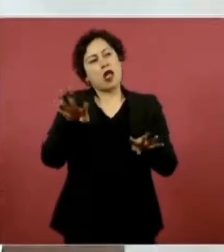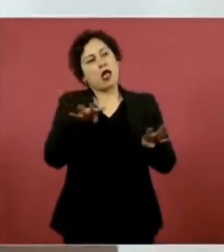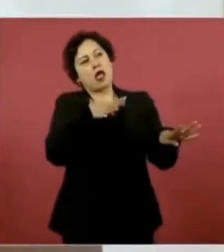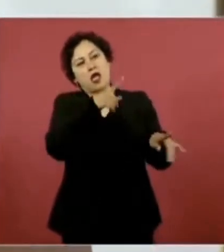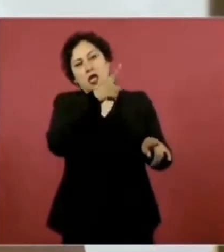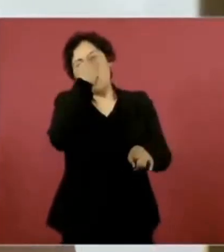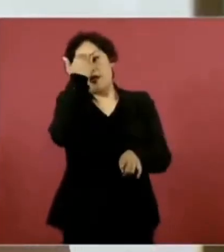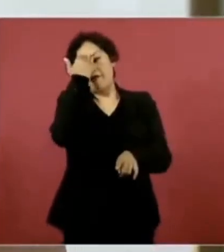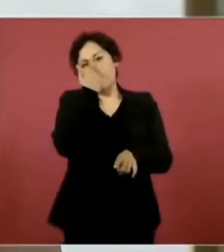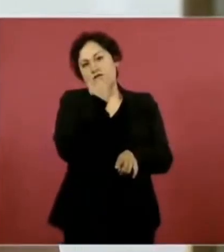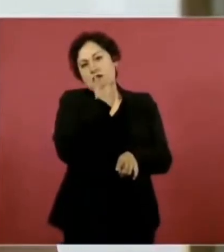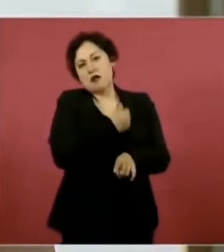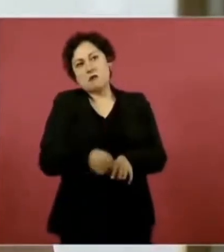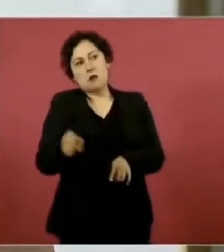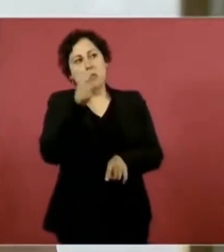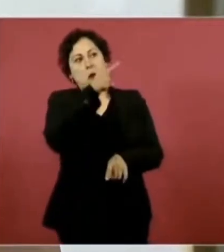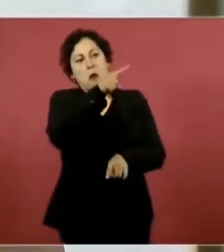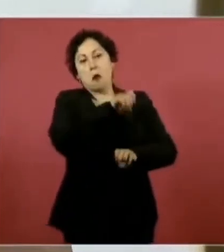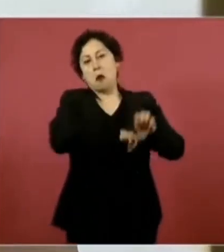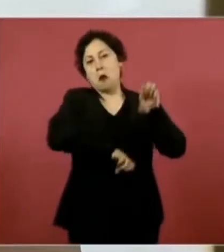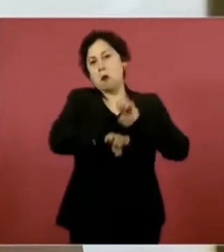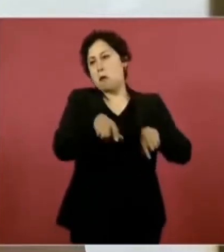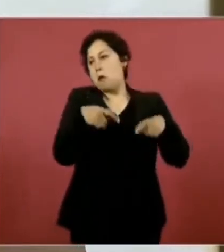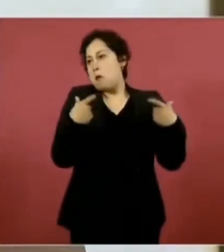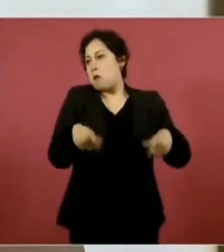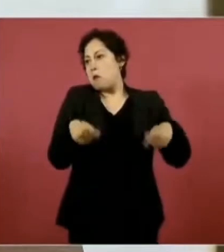próspero, de un